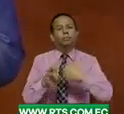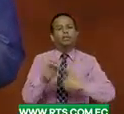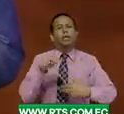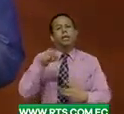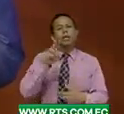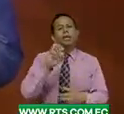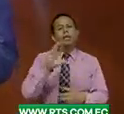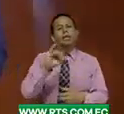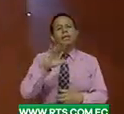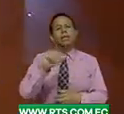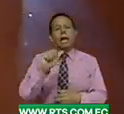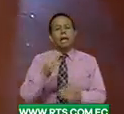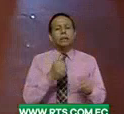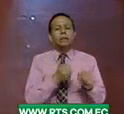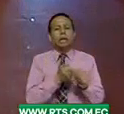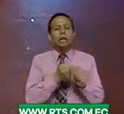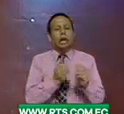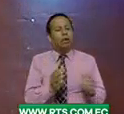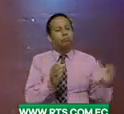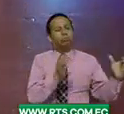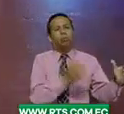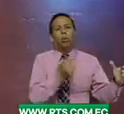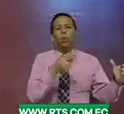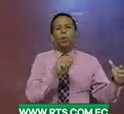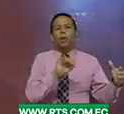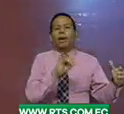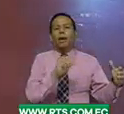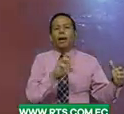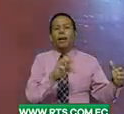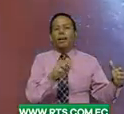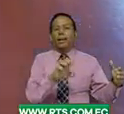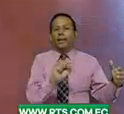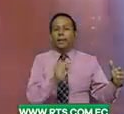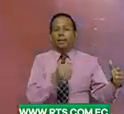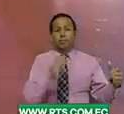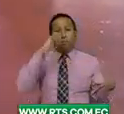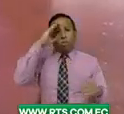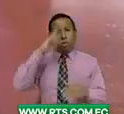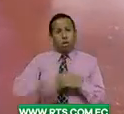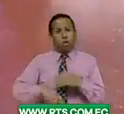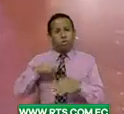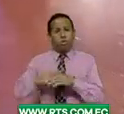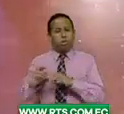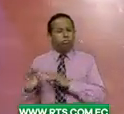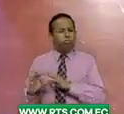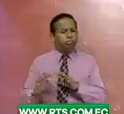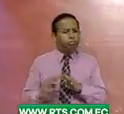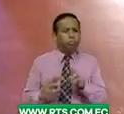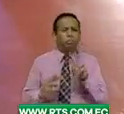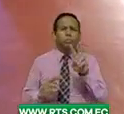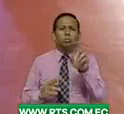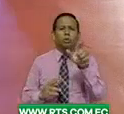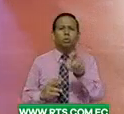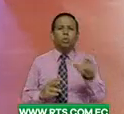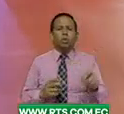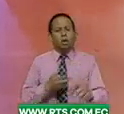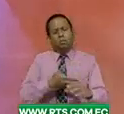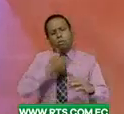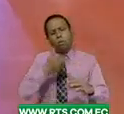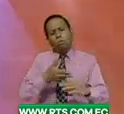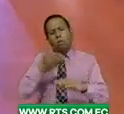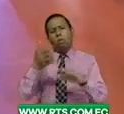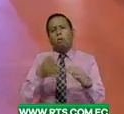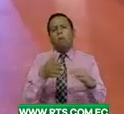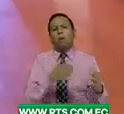la Policía Nacional hace unos instantes acaba de hacer el levantamiento de dos cadáveres, dos ciudadanos que fueron asesinados